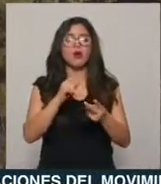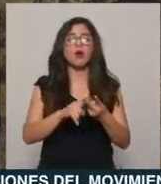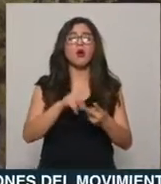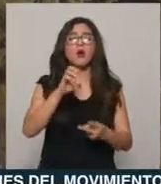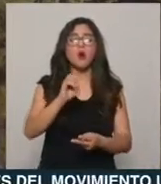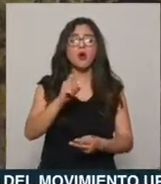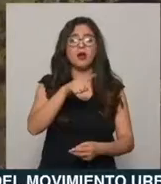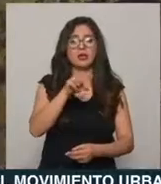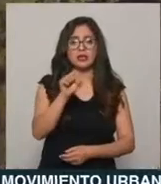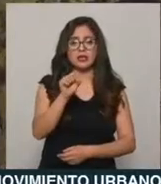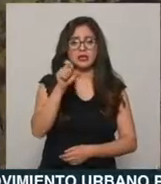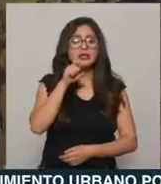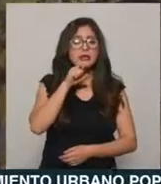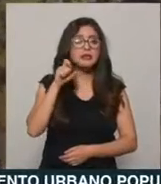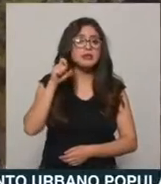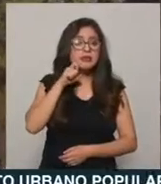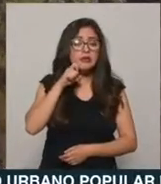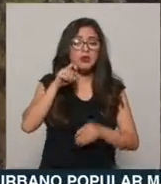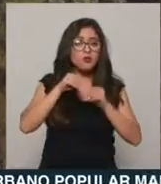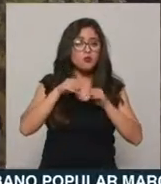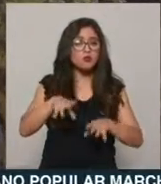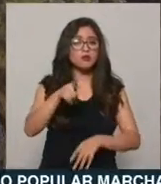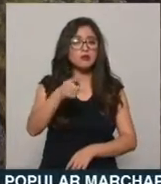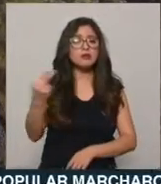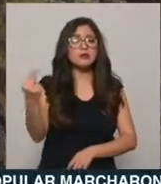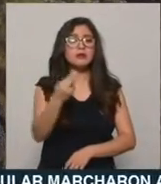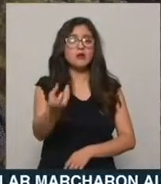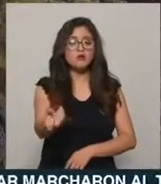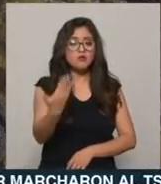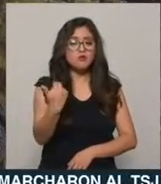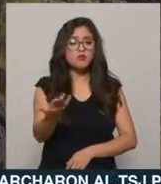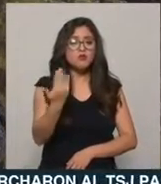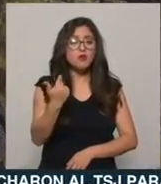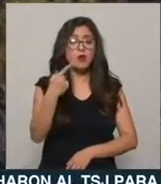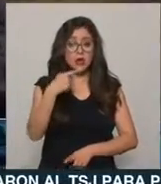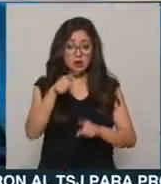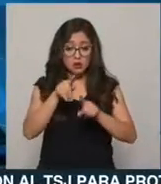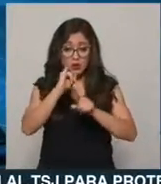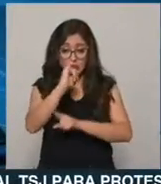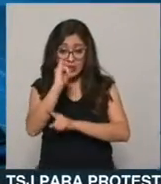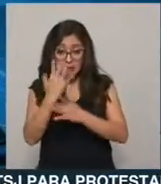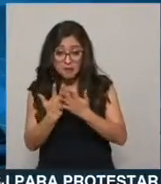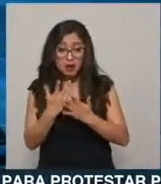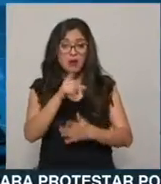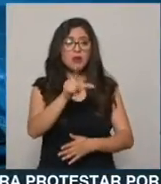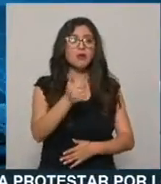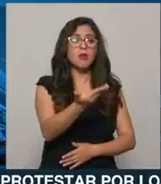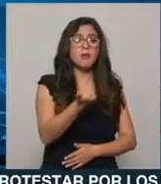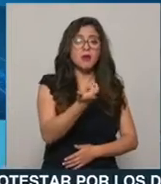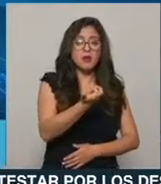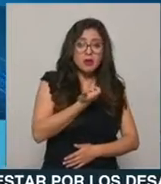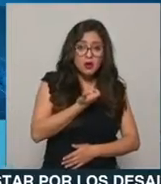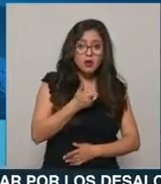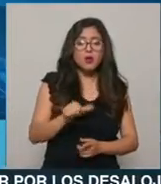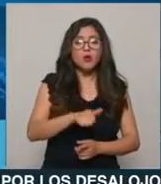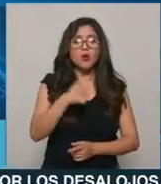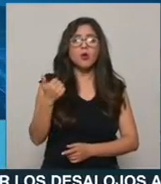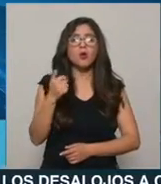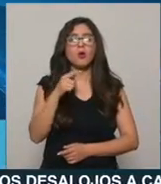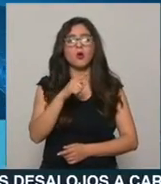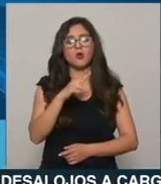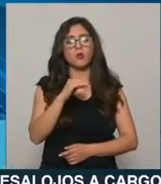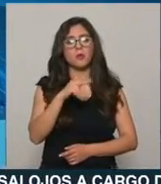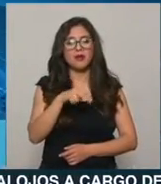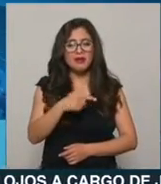le llamamos cuando hay una presión porque tienen alguna imagen privada de alguna chica o un chico, el grooming, que sería como el acoso